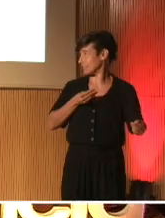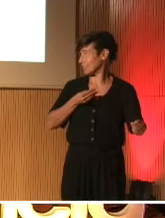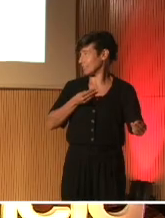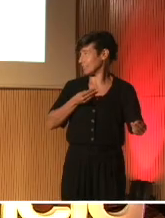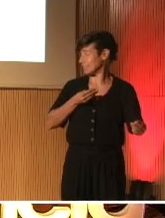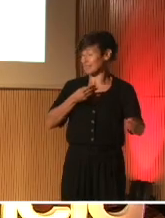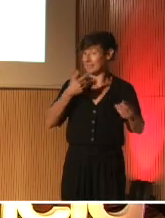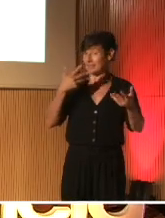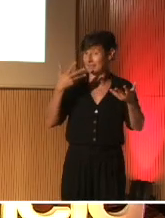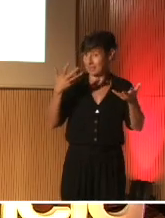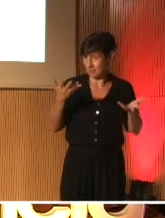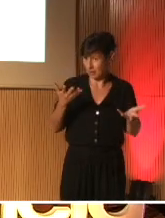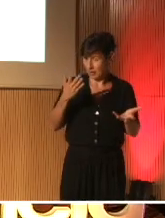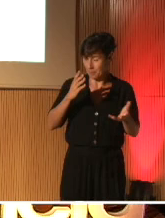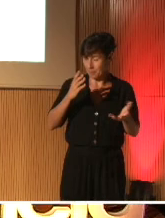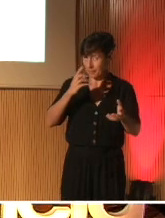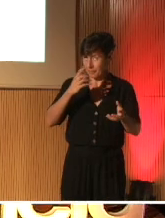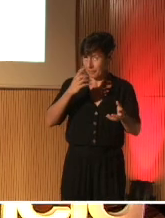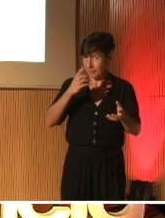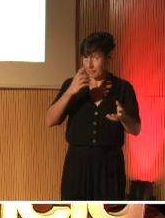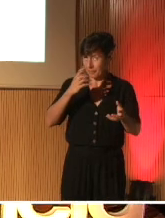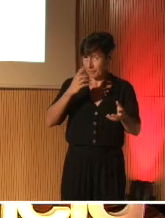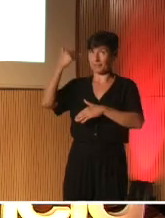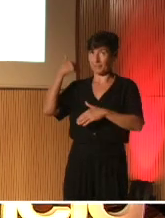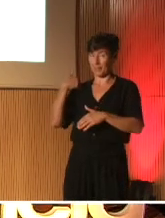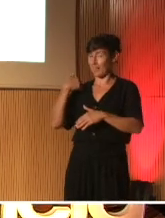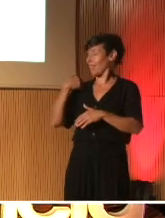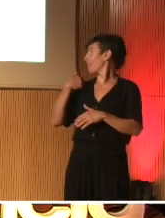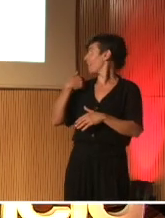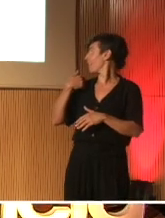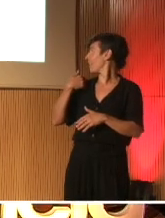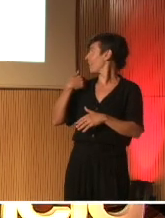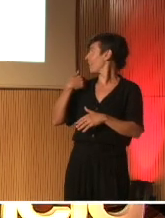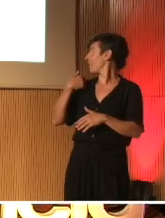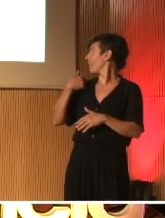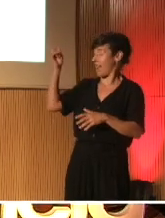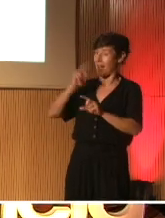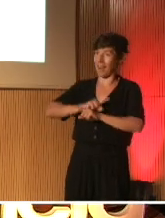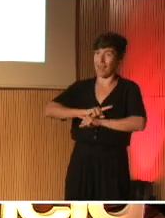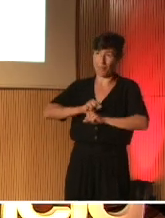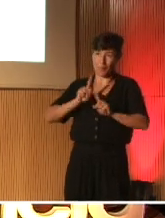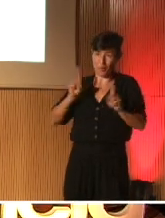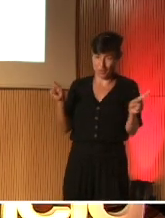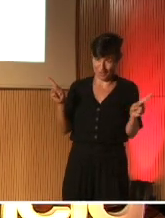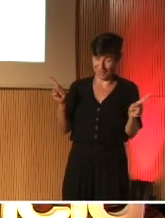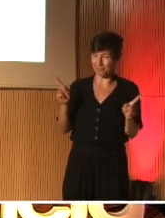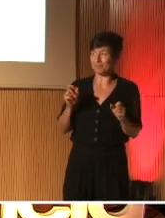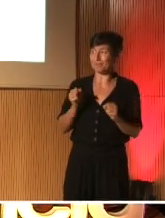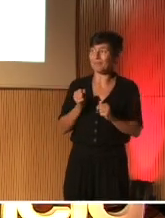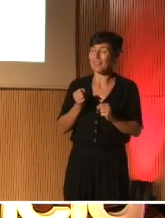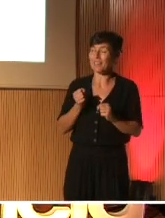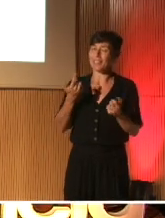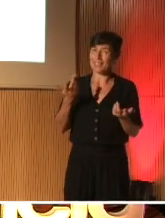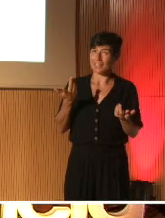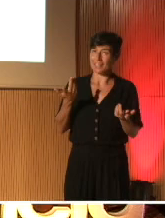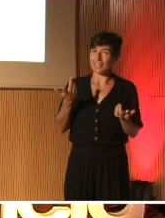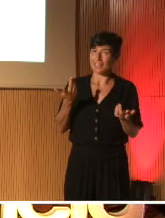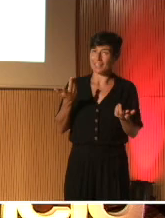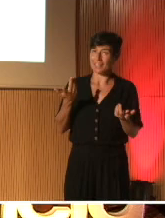así que volviendo a la prohibida yo creo que la cosa quedaría un poco más como